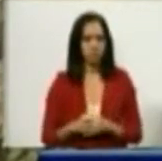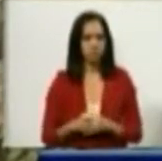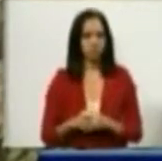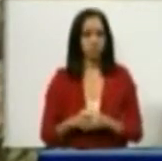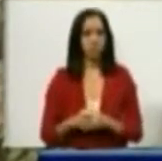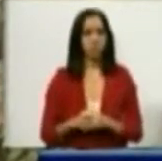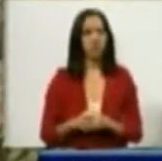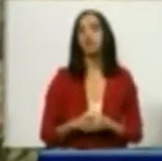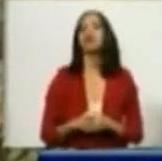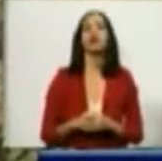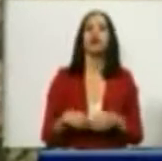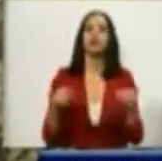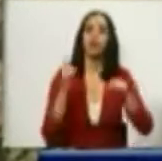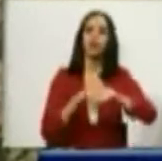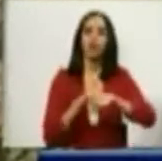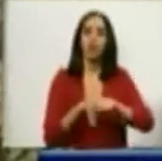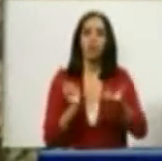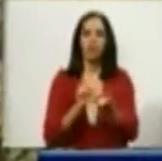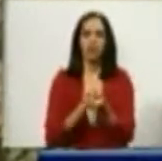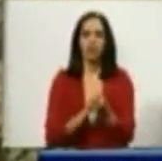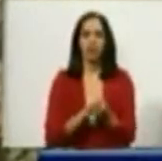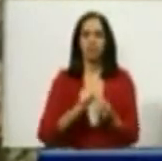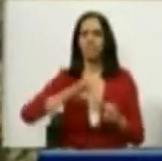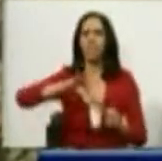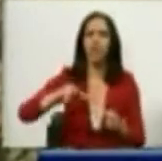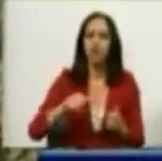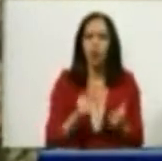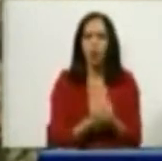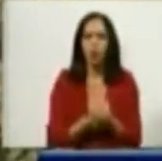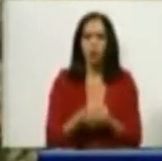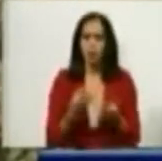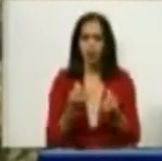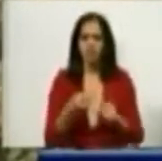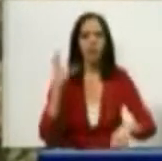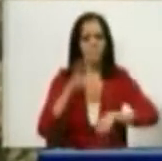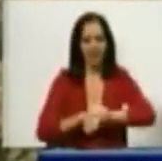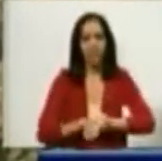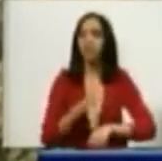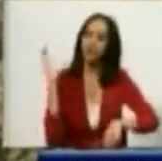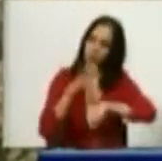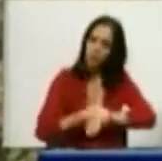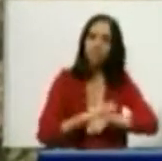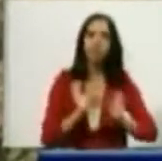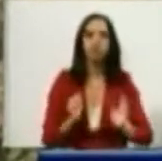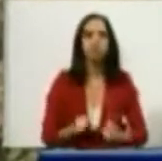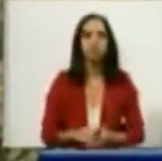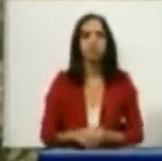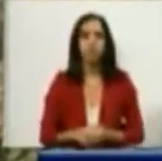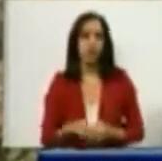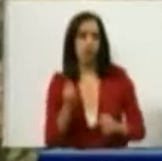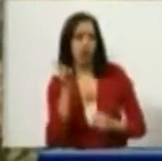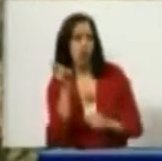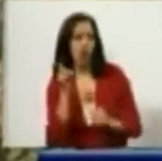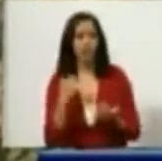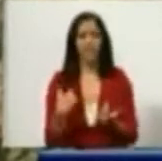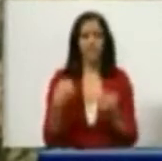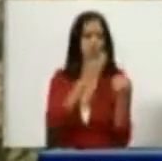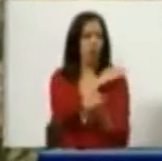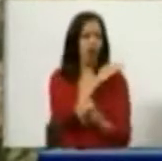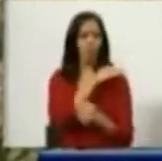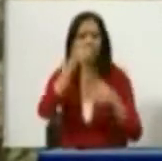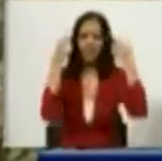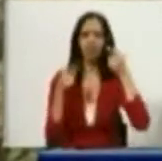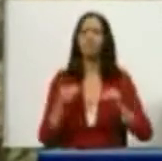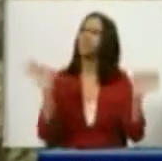estuvo un tiempo ahí después fue tesorero y se robó unos reales presa que vaya bien Presa no que aquel es el guardaespal de Chávez que